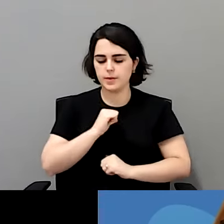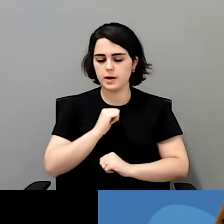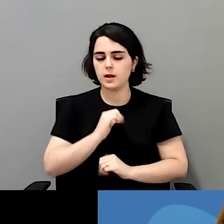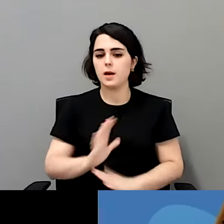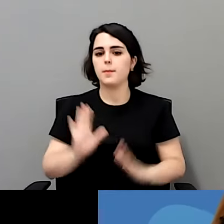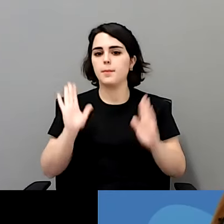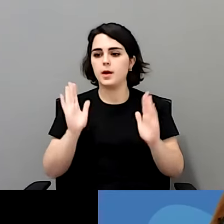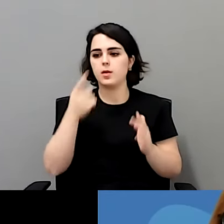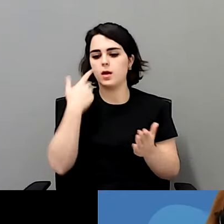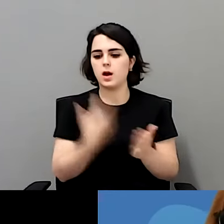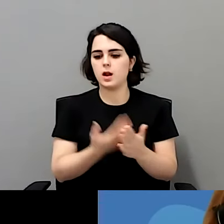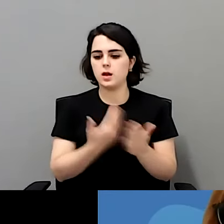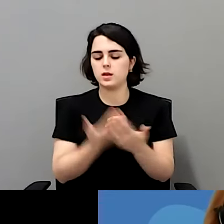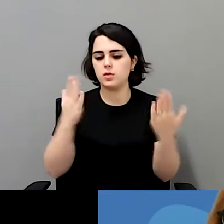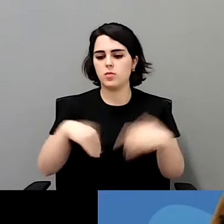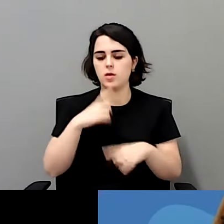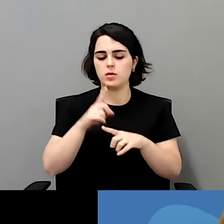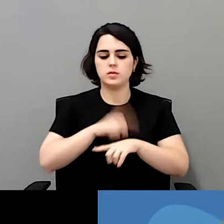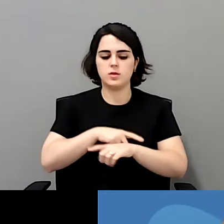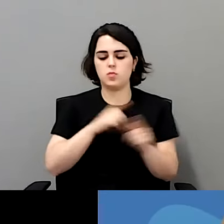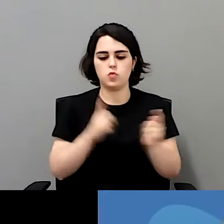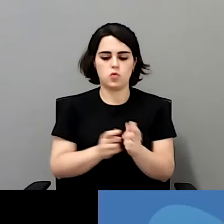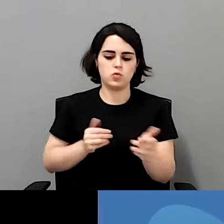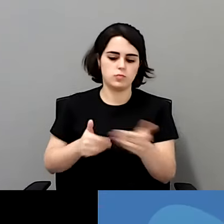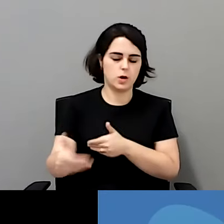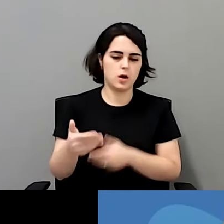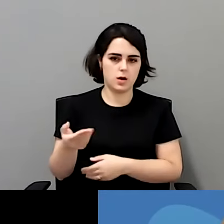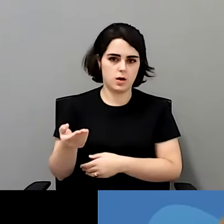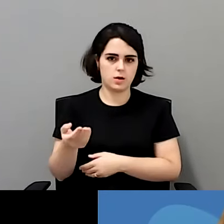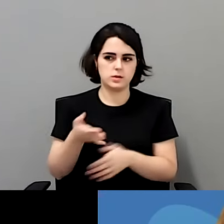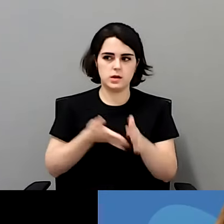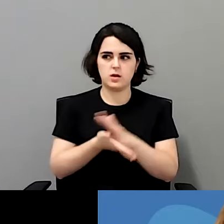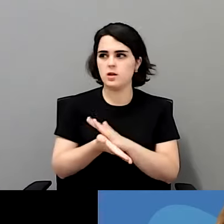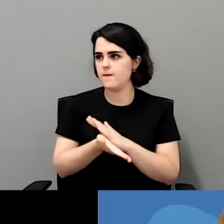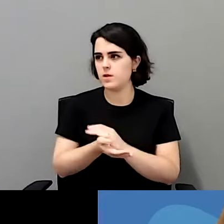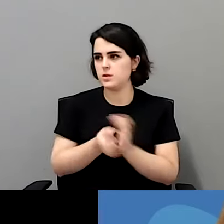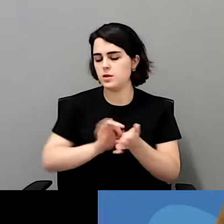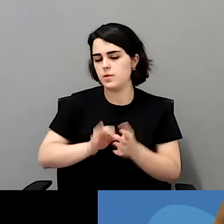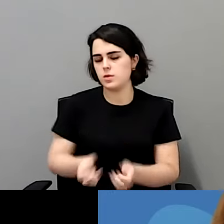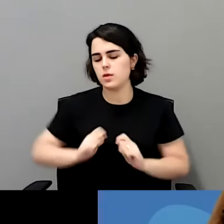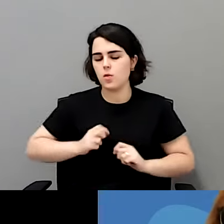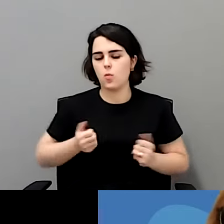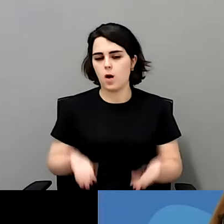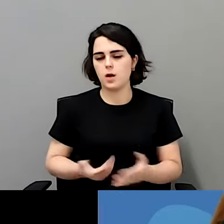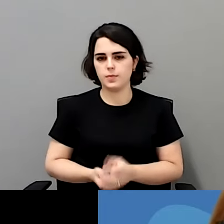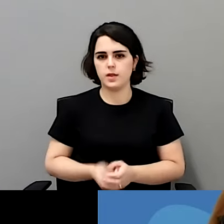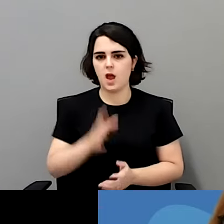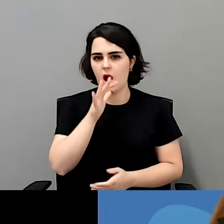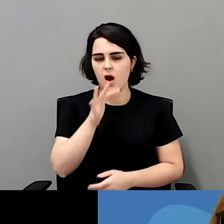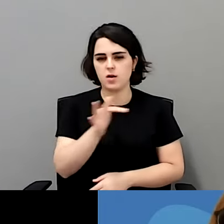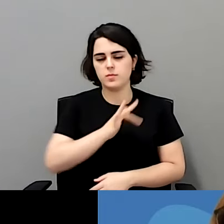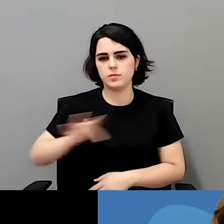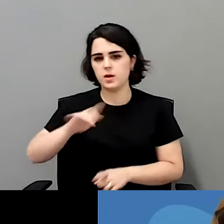unas garantías a corto o medio plazo de cuándo se te va a prestar efectivamente el servicio. Vamos a pasar al